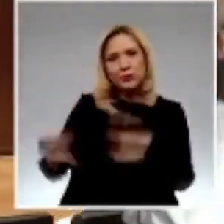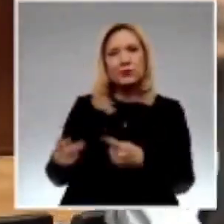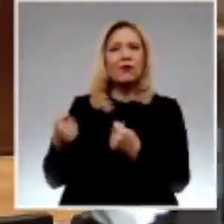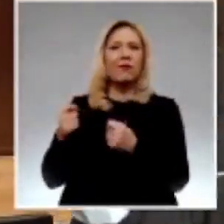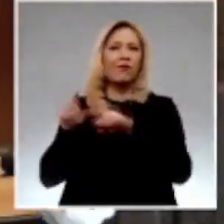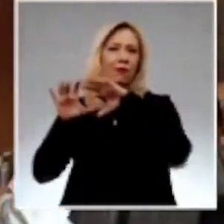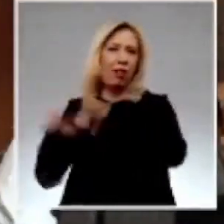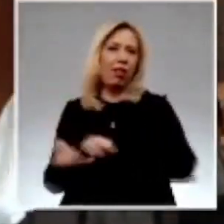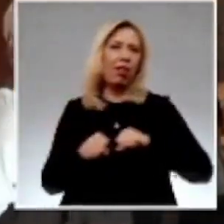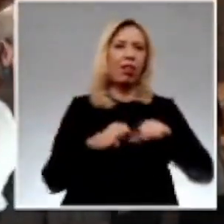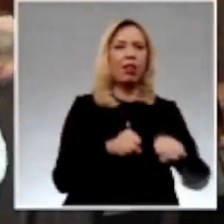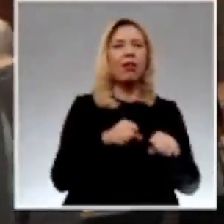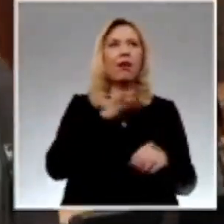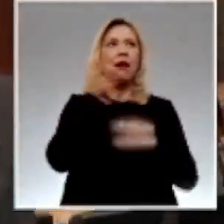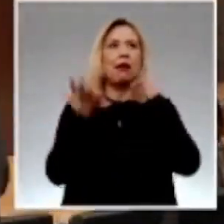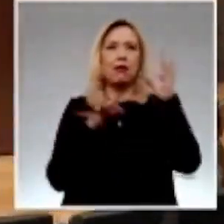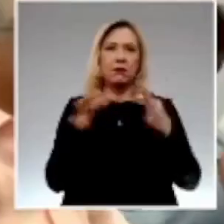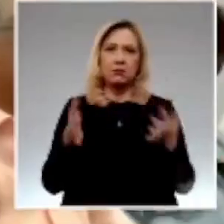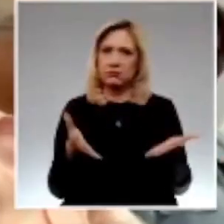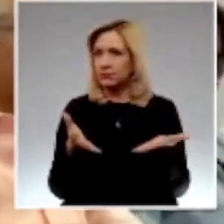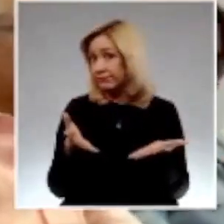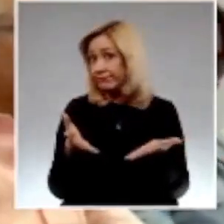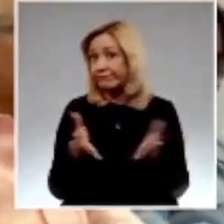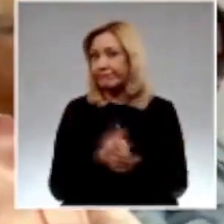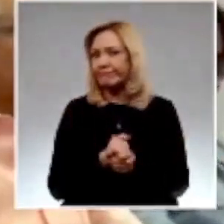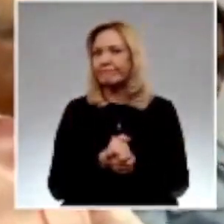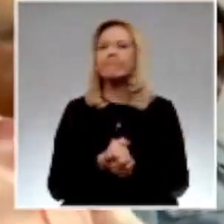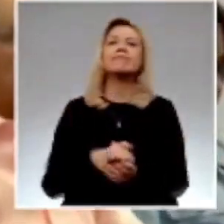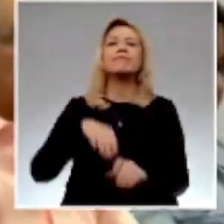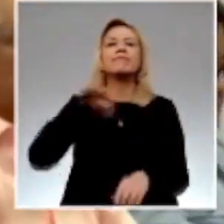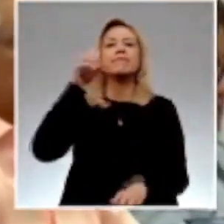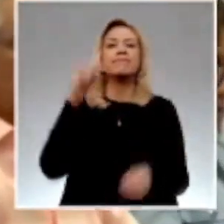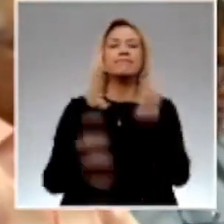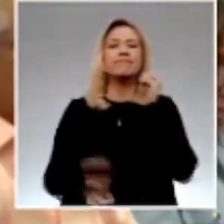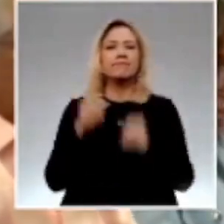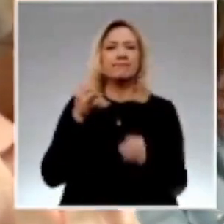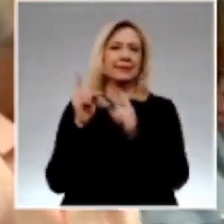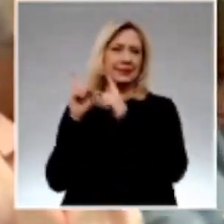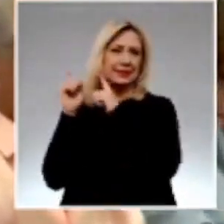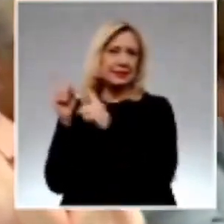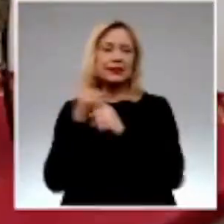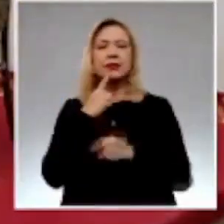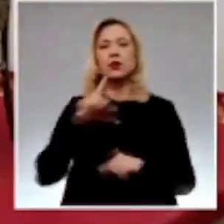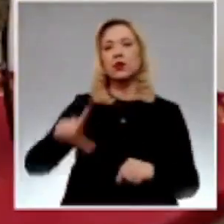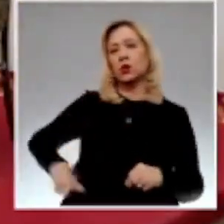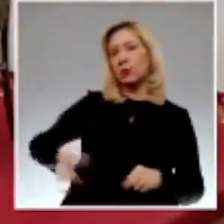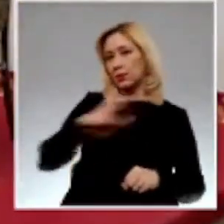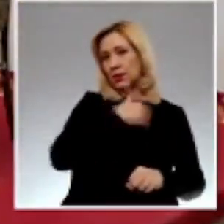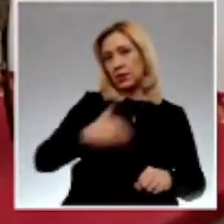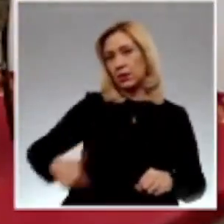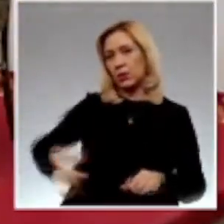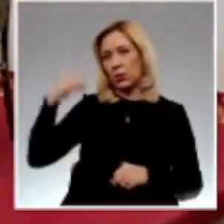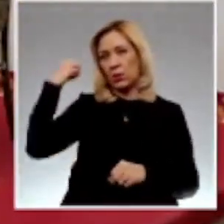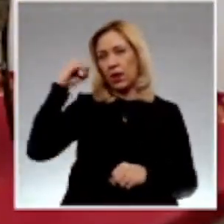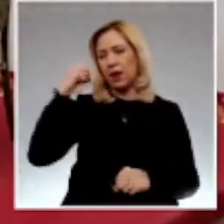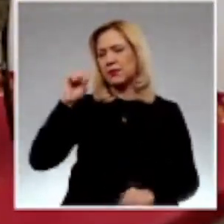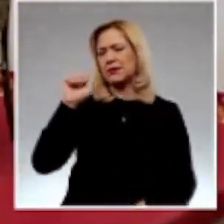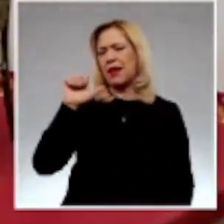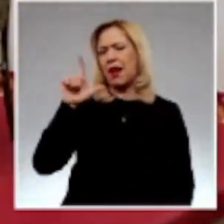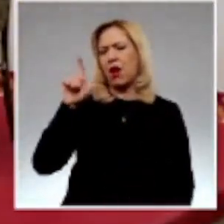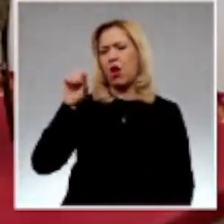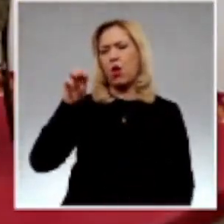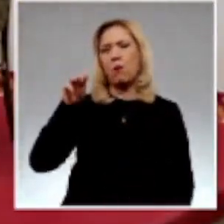el tribunal electoral del poder judicial de la federación determinó que el Gobernador de Oaxaca Salomón jarac cruz vulneró los principios de